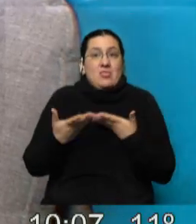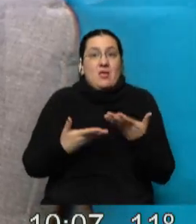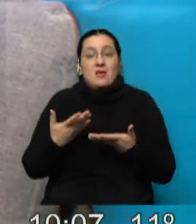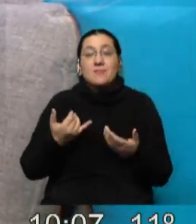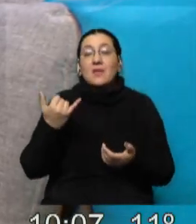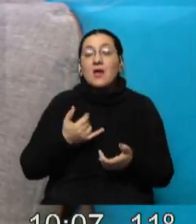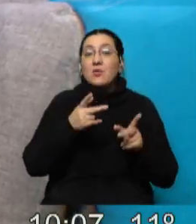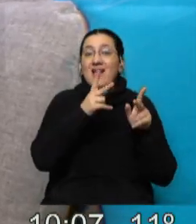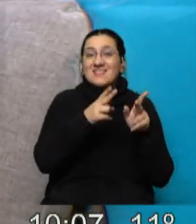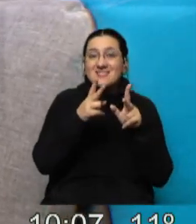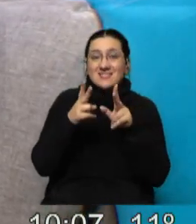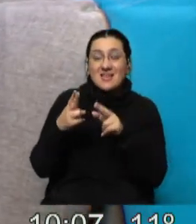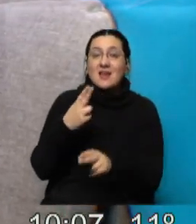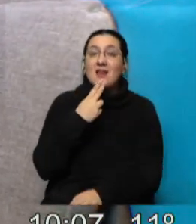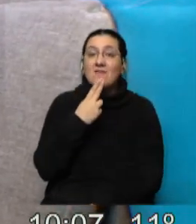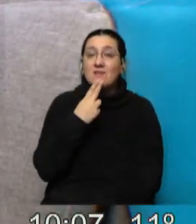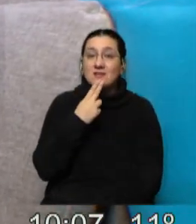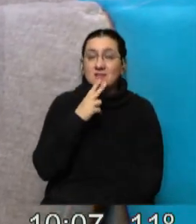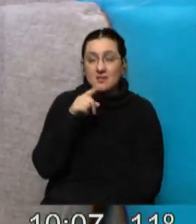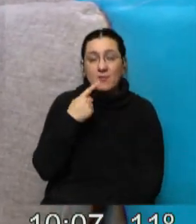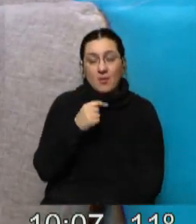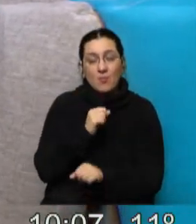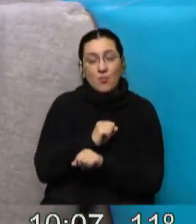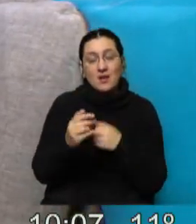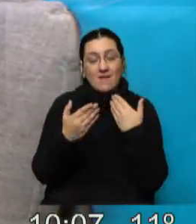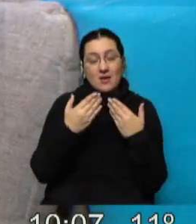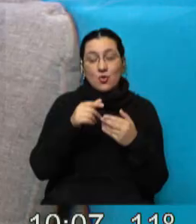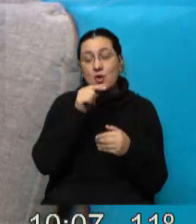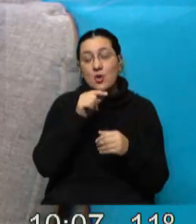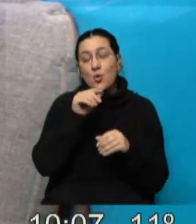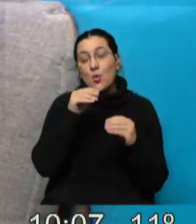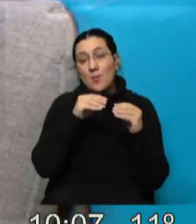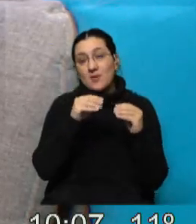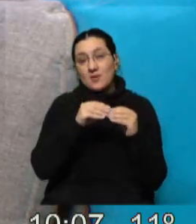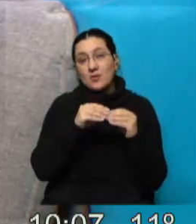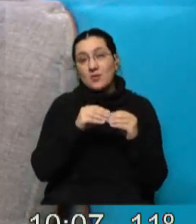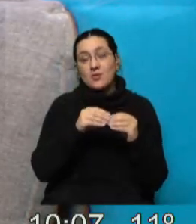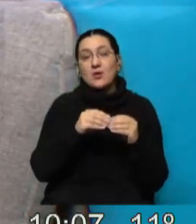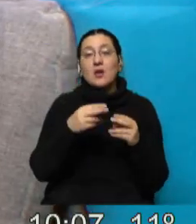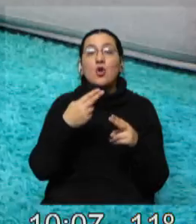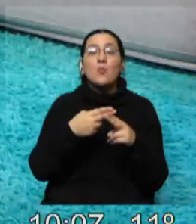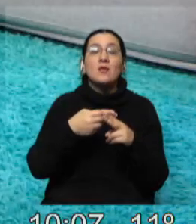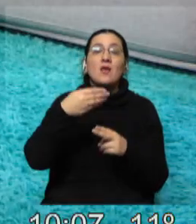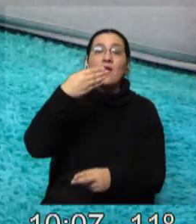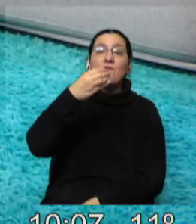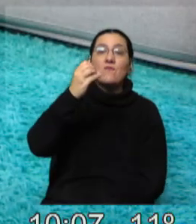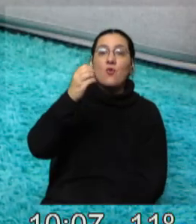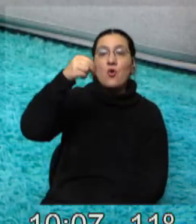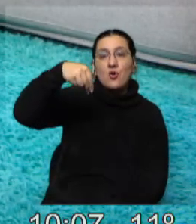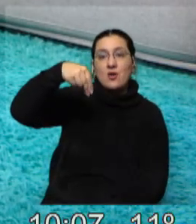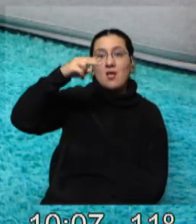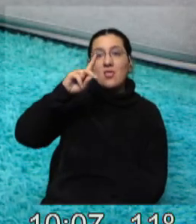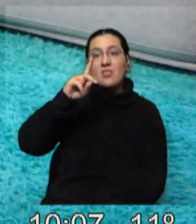una serie que está en Netflix, que después la podrían hablar con el compañero, a ver si le gusta, que se llama Bonding. Sí, la vi. Es